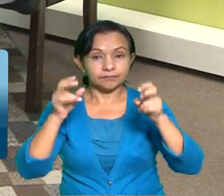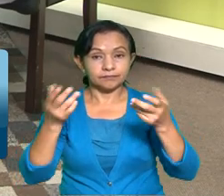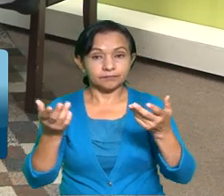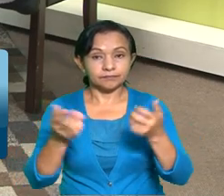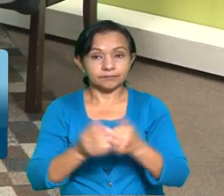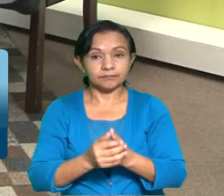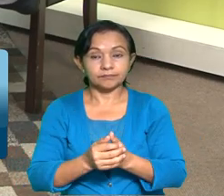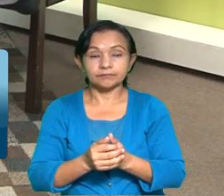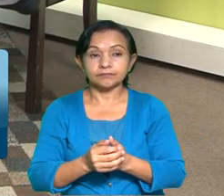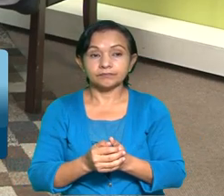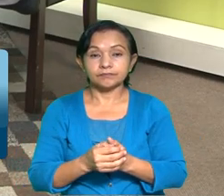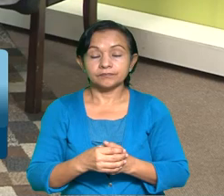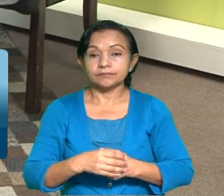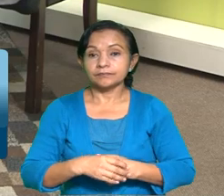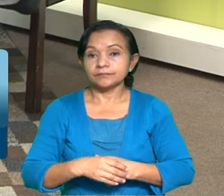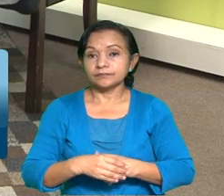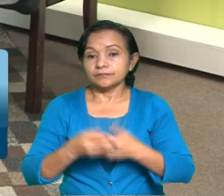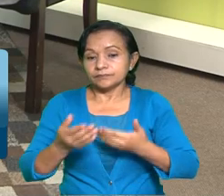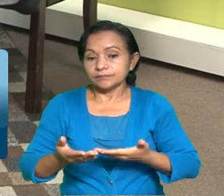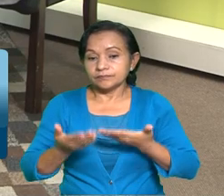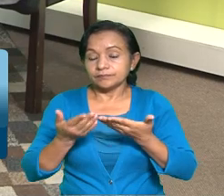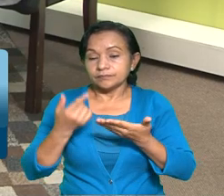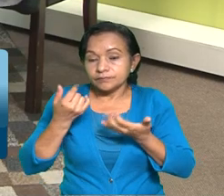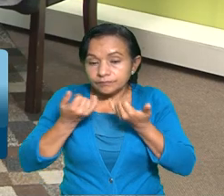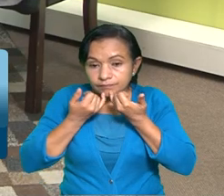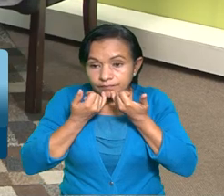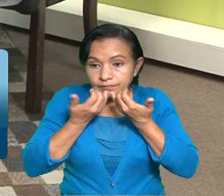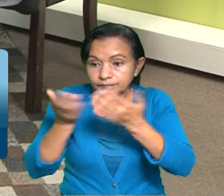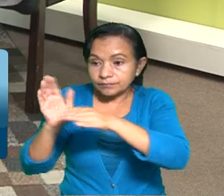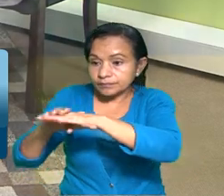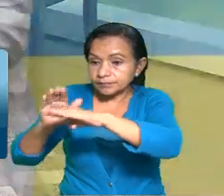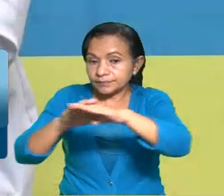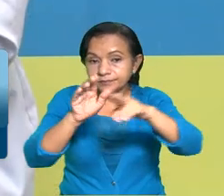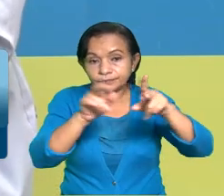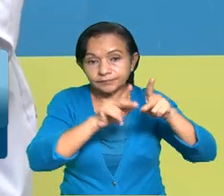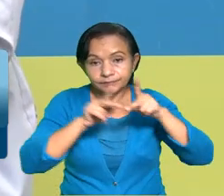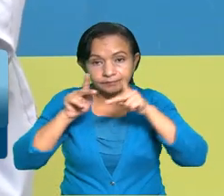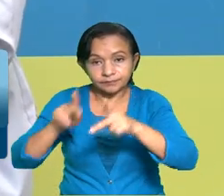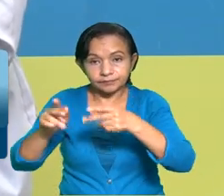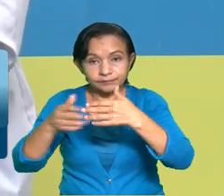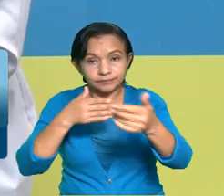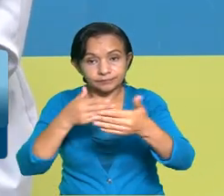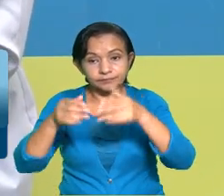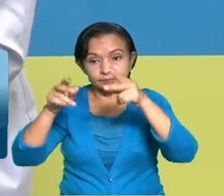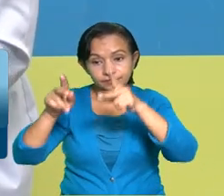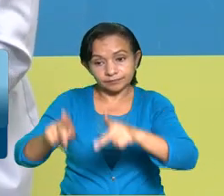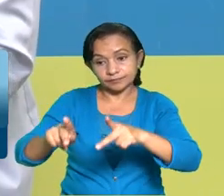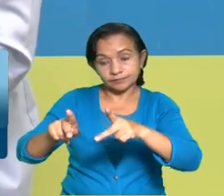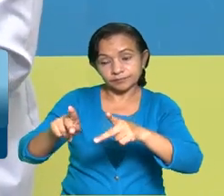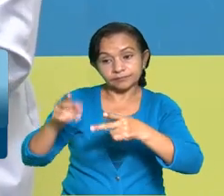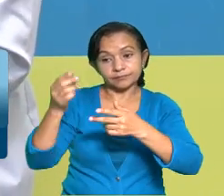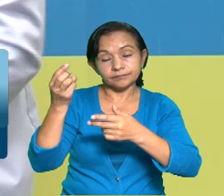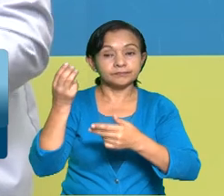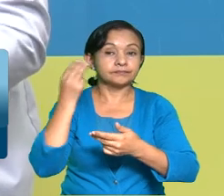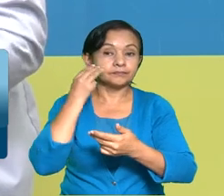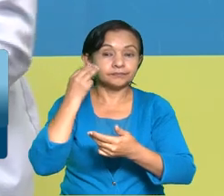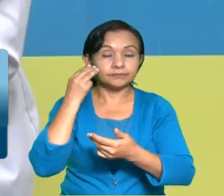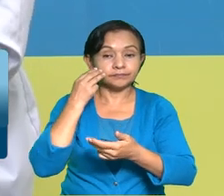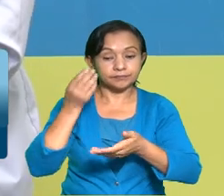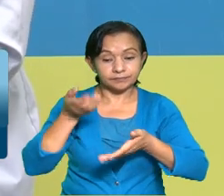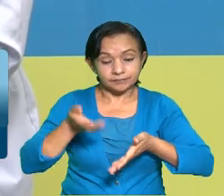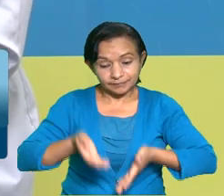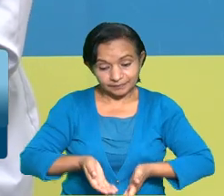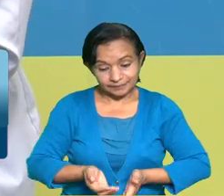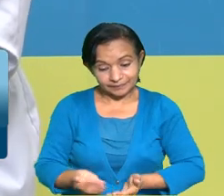Es dándole a conocer a las personas que en todo lugar donde esa persona esté, esa madre esté, que acaba de tener a su